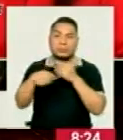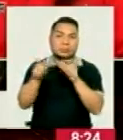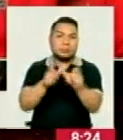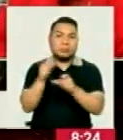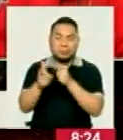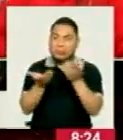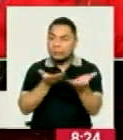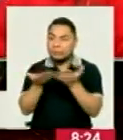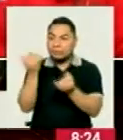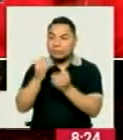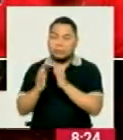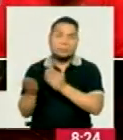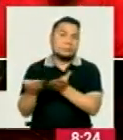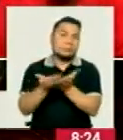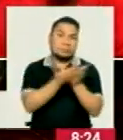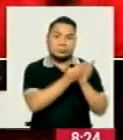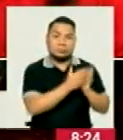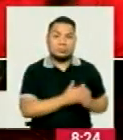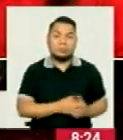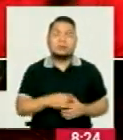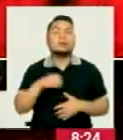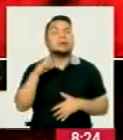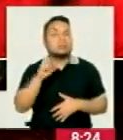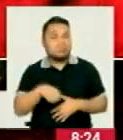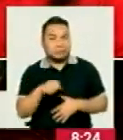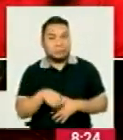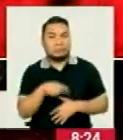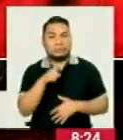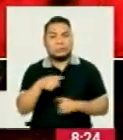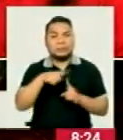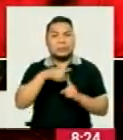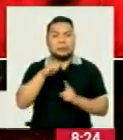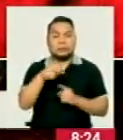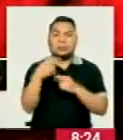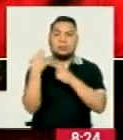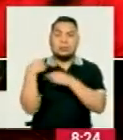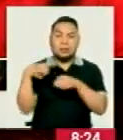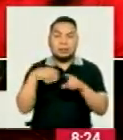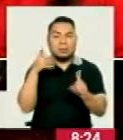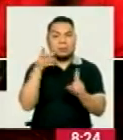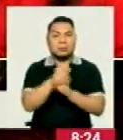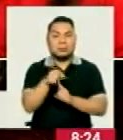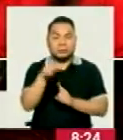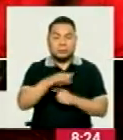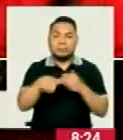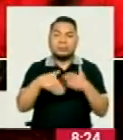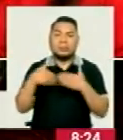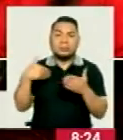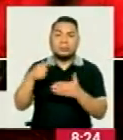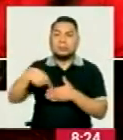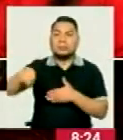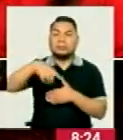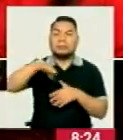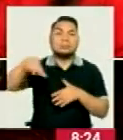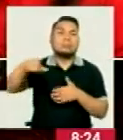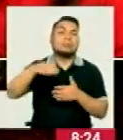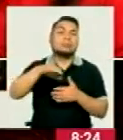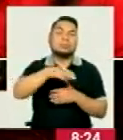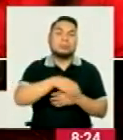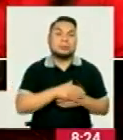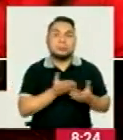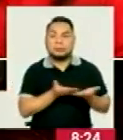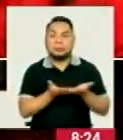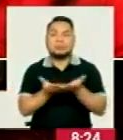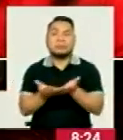ciudadanía? Nuestros tambos cumplen ese rol. Ahí es donde se les acerca a todas esas entidades que